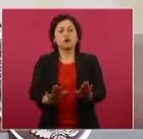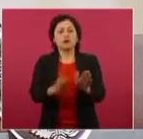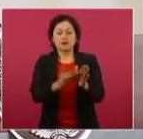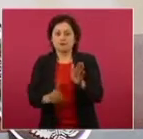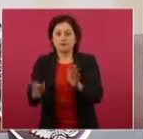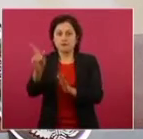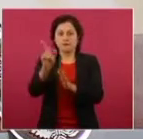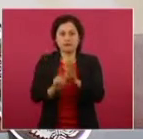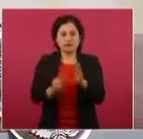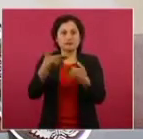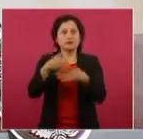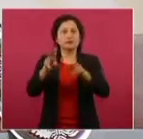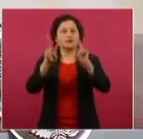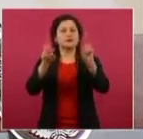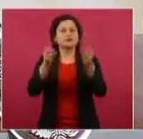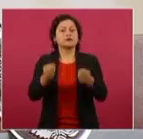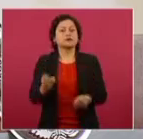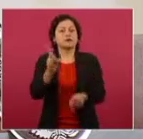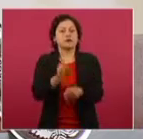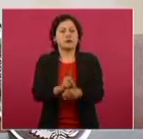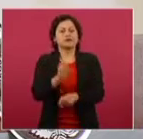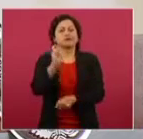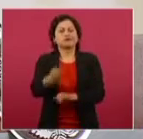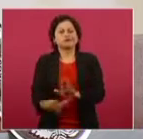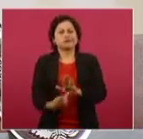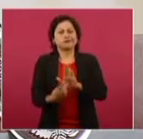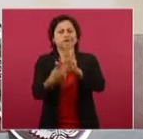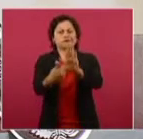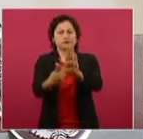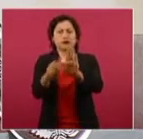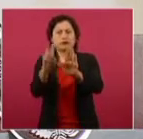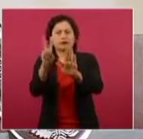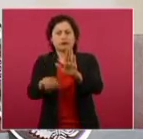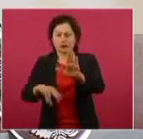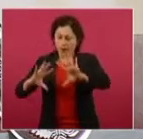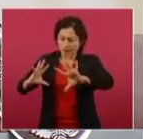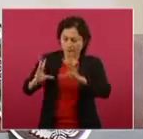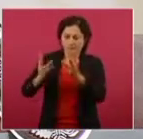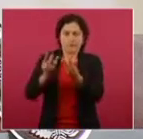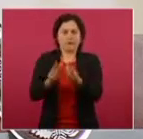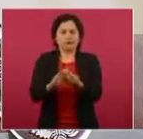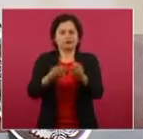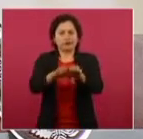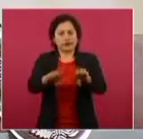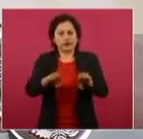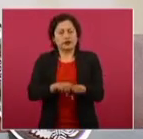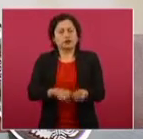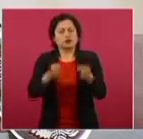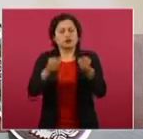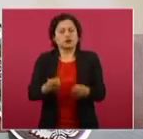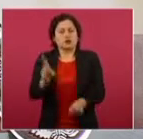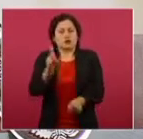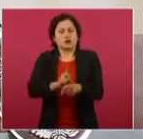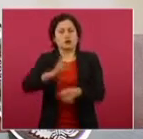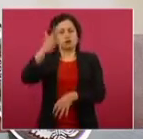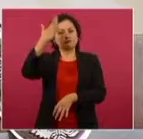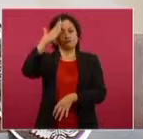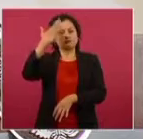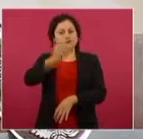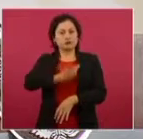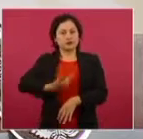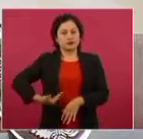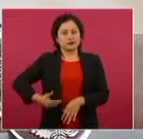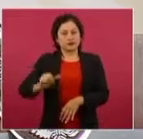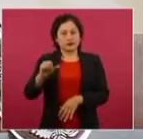los resultados del esfuerzo conjunto del Gabinete de Seguridad que encabeza el presidente Andrés